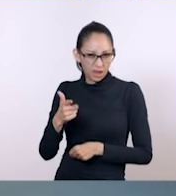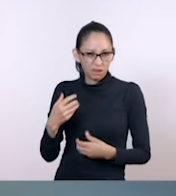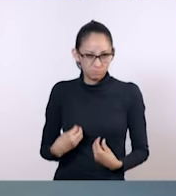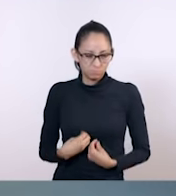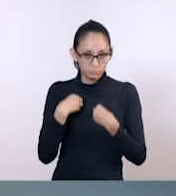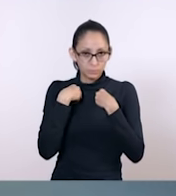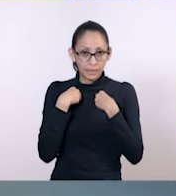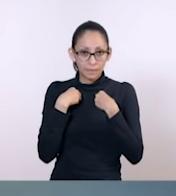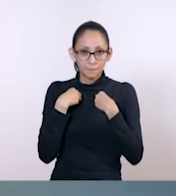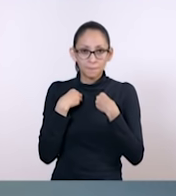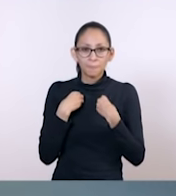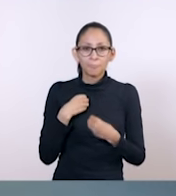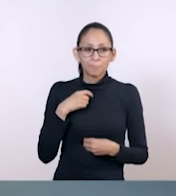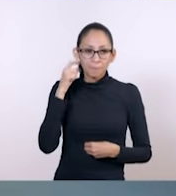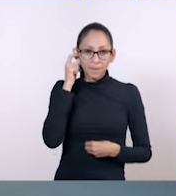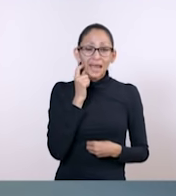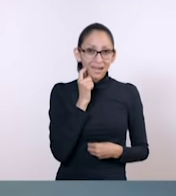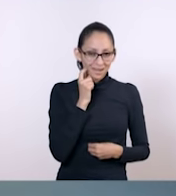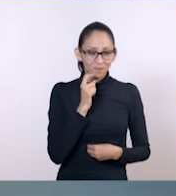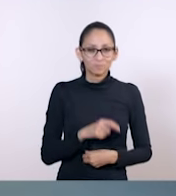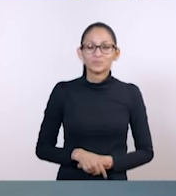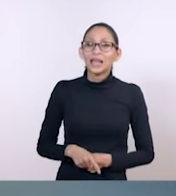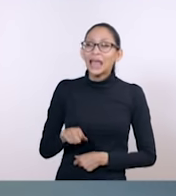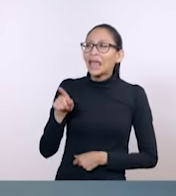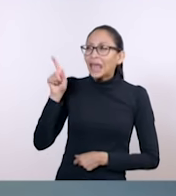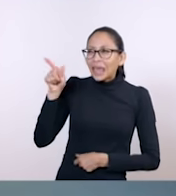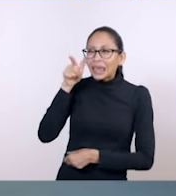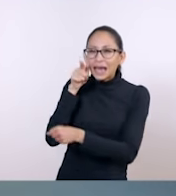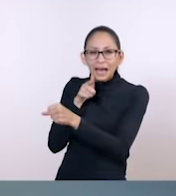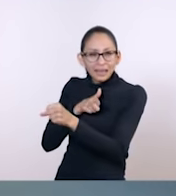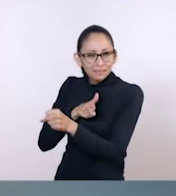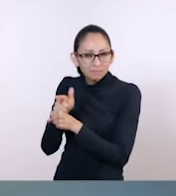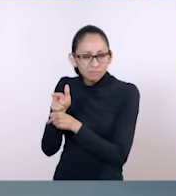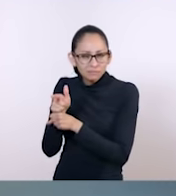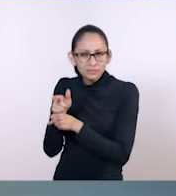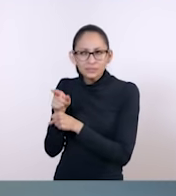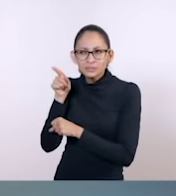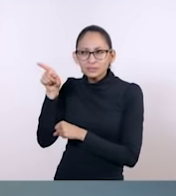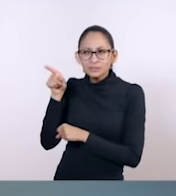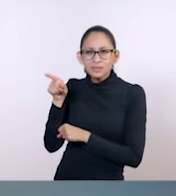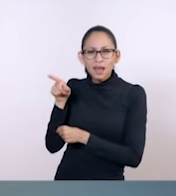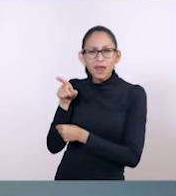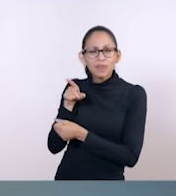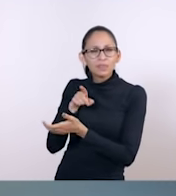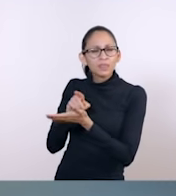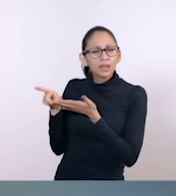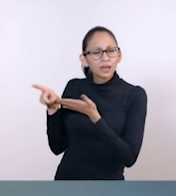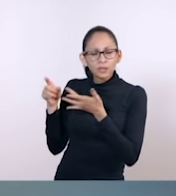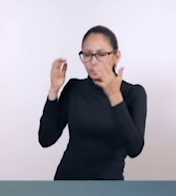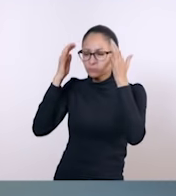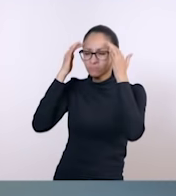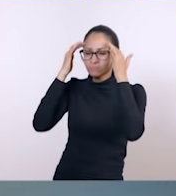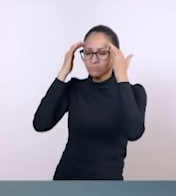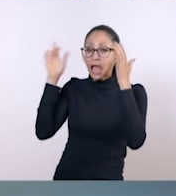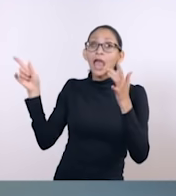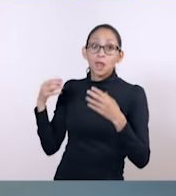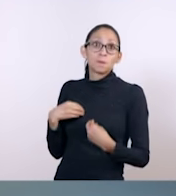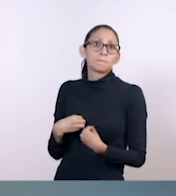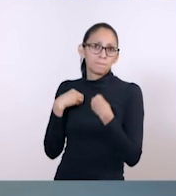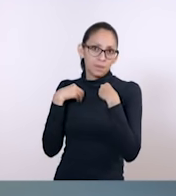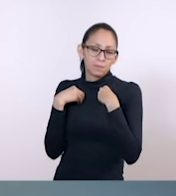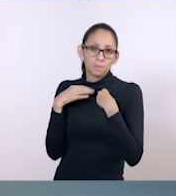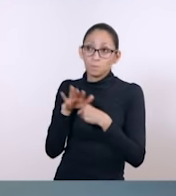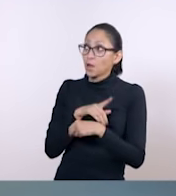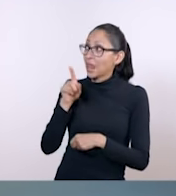Guerrero. Y dice que pudo identificar el derecho a la vivienda.